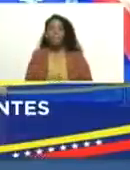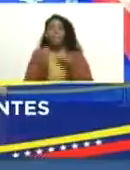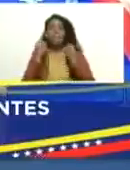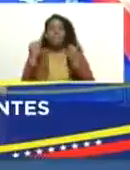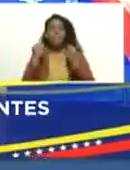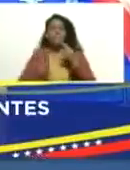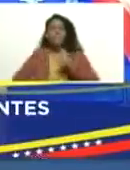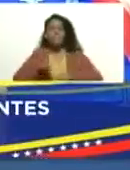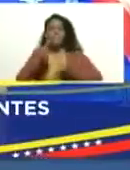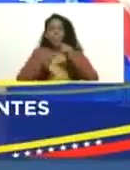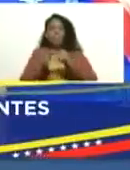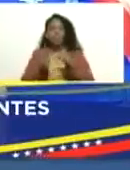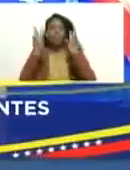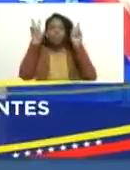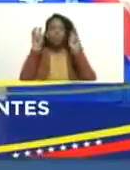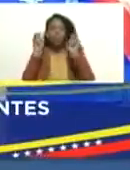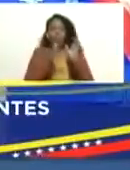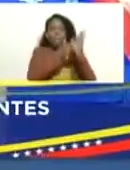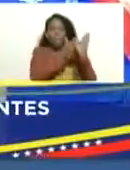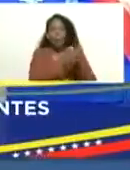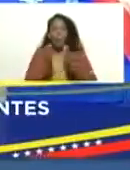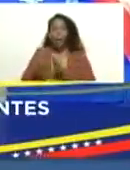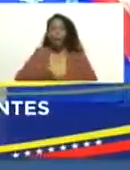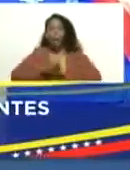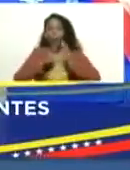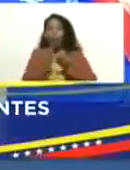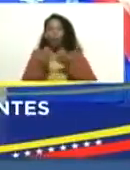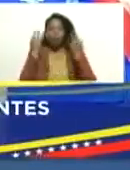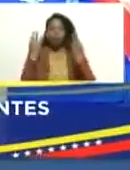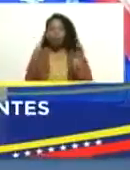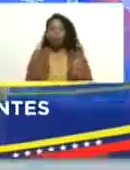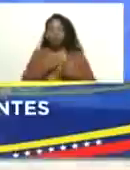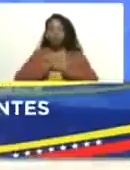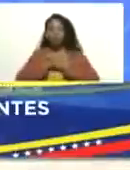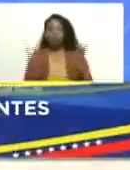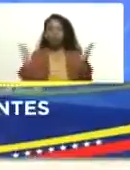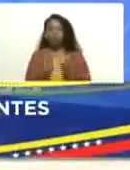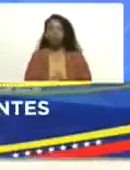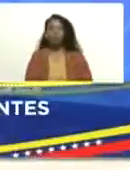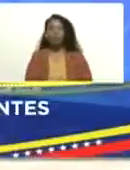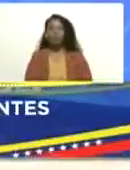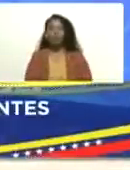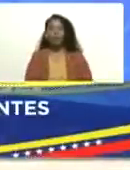de un orden mundial nuevo, justo, solidario.